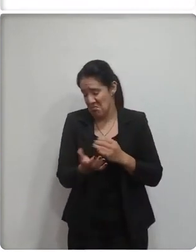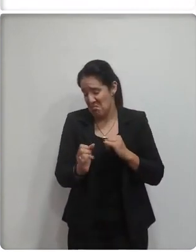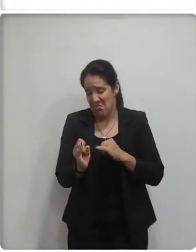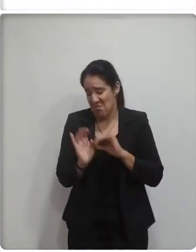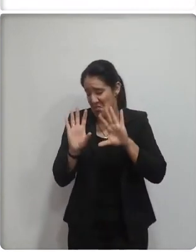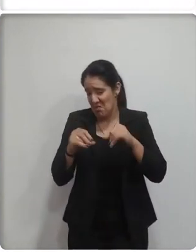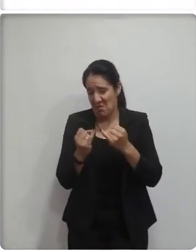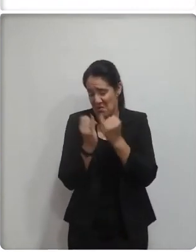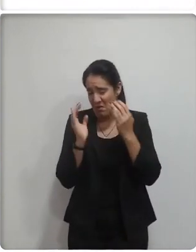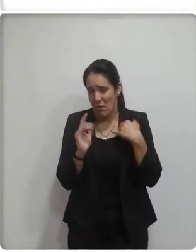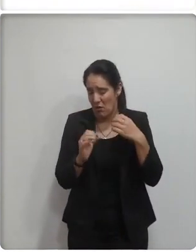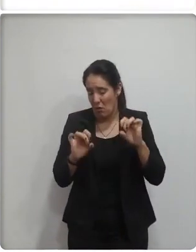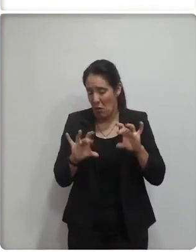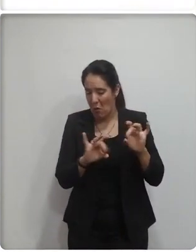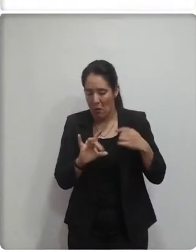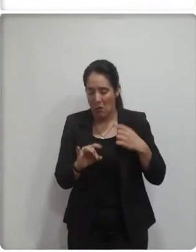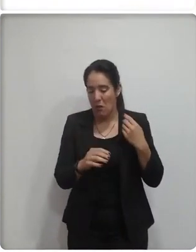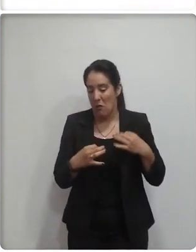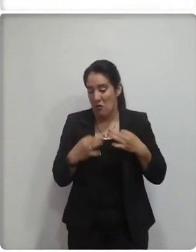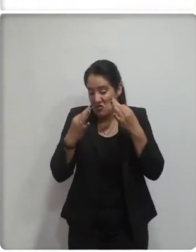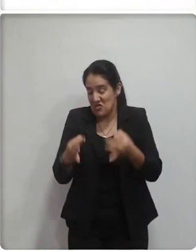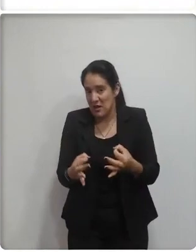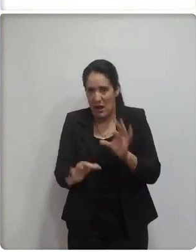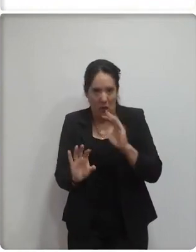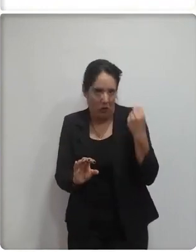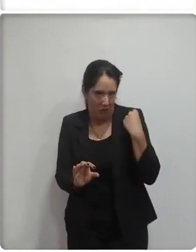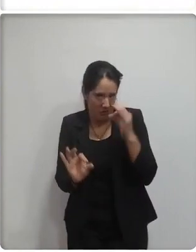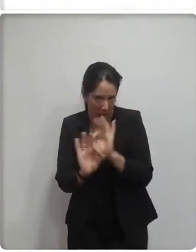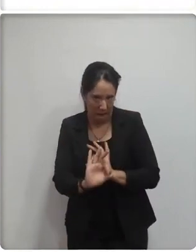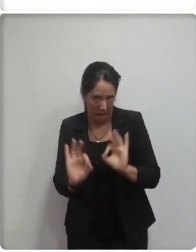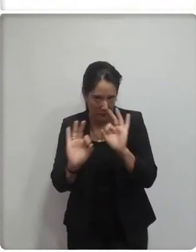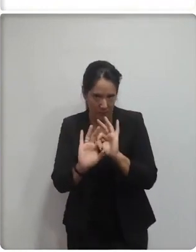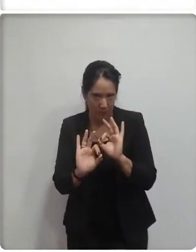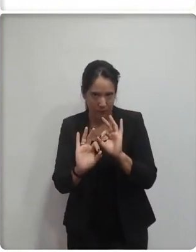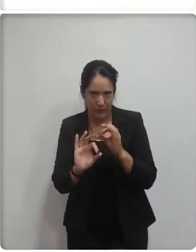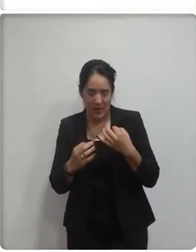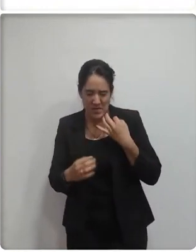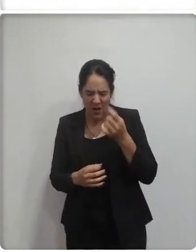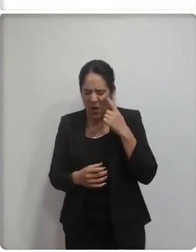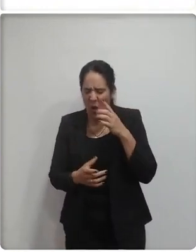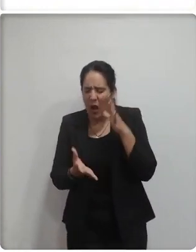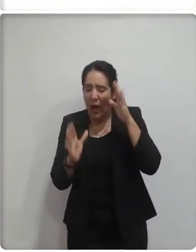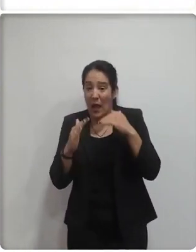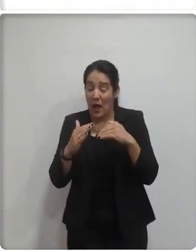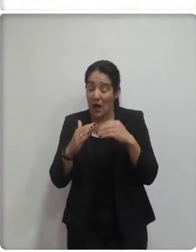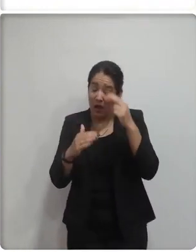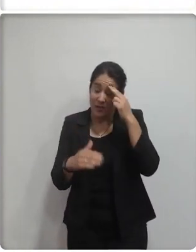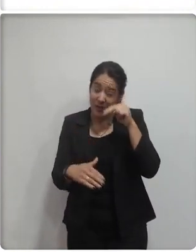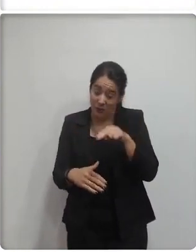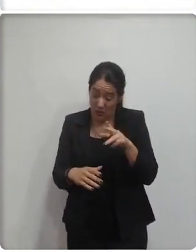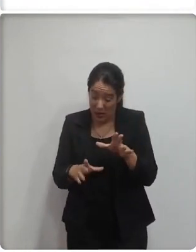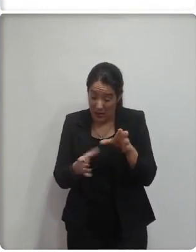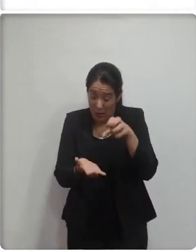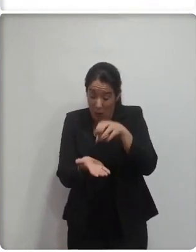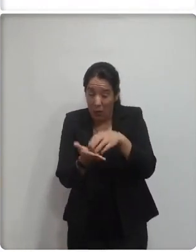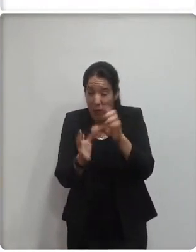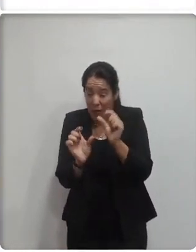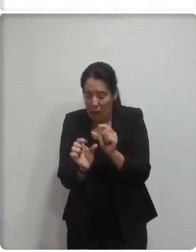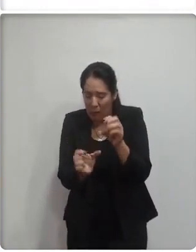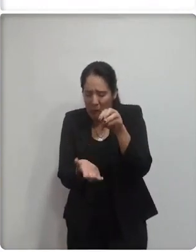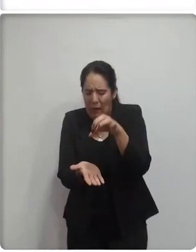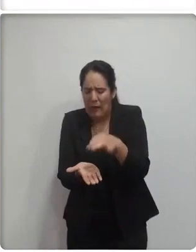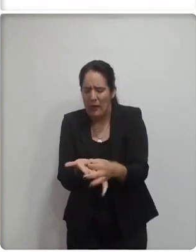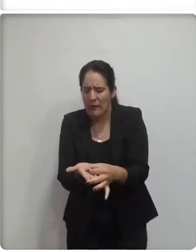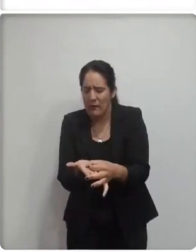sin aviso, que es su modalidad de trabajo normal, a un área muy pequeña dentro de la unidad de internación, que es